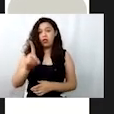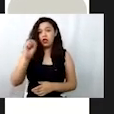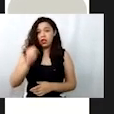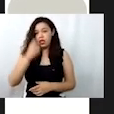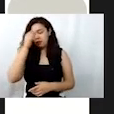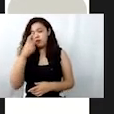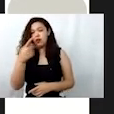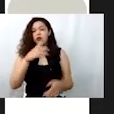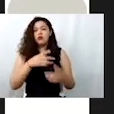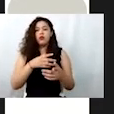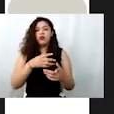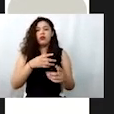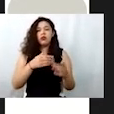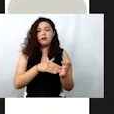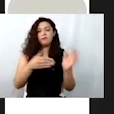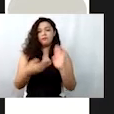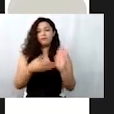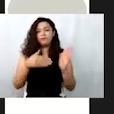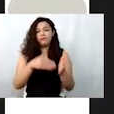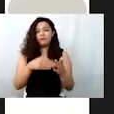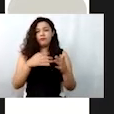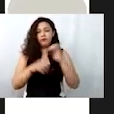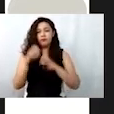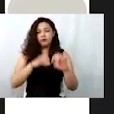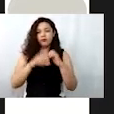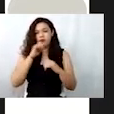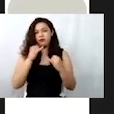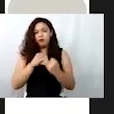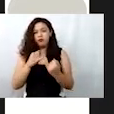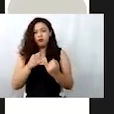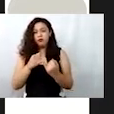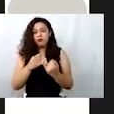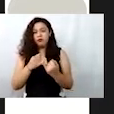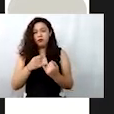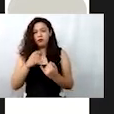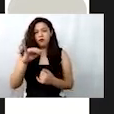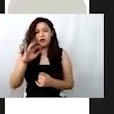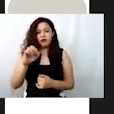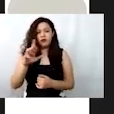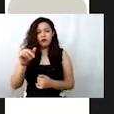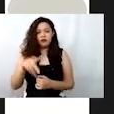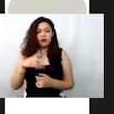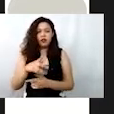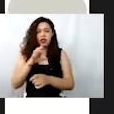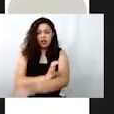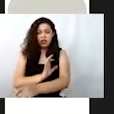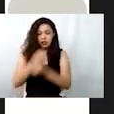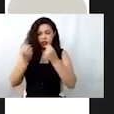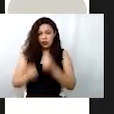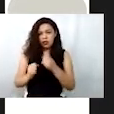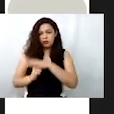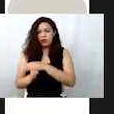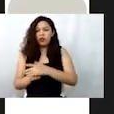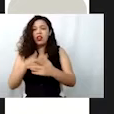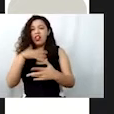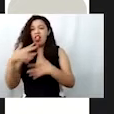estrategia empresarial y a su política de sostenibilidad. Iberdrola suministra energía segura, sostenible y no